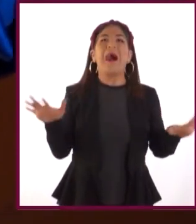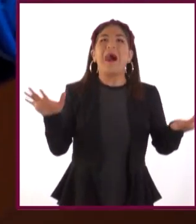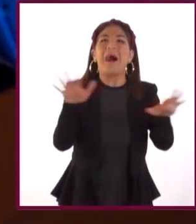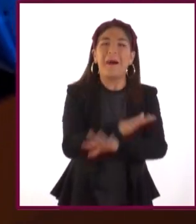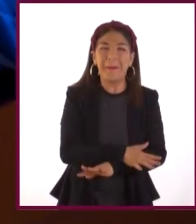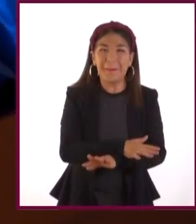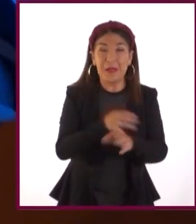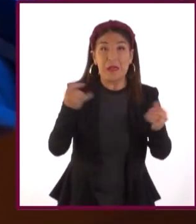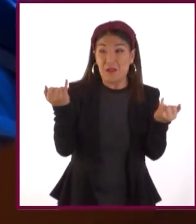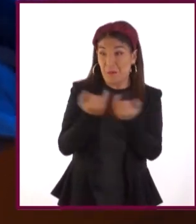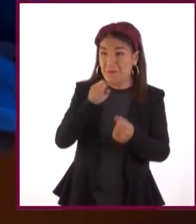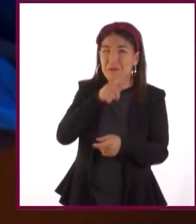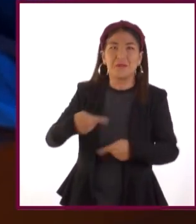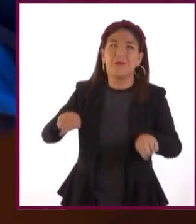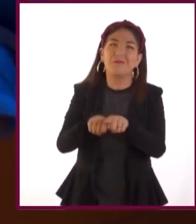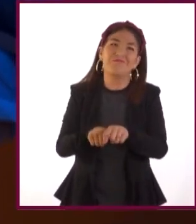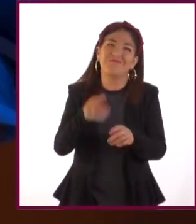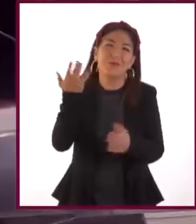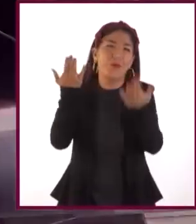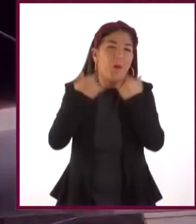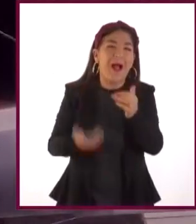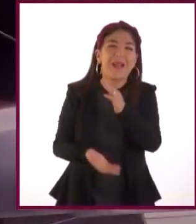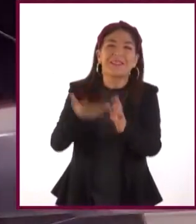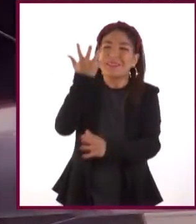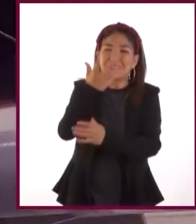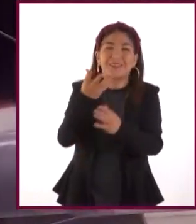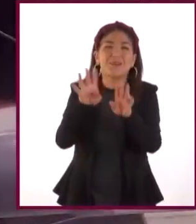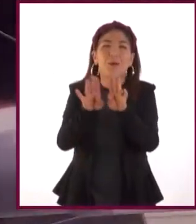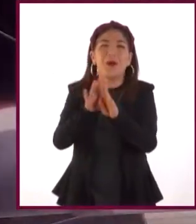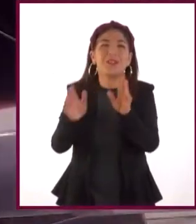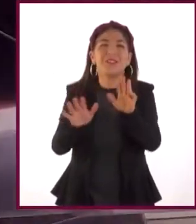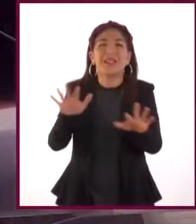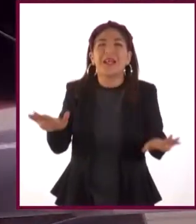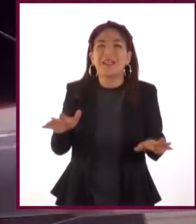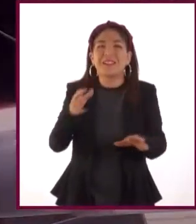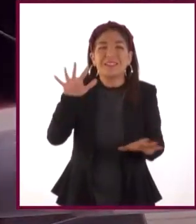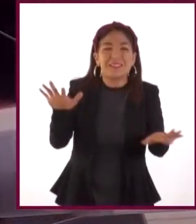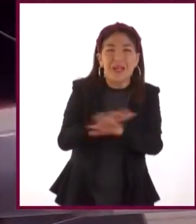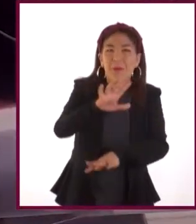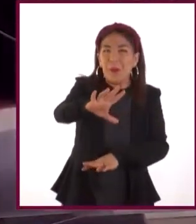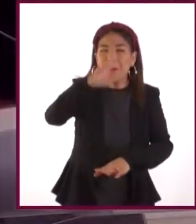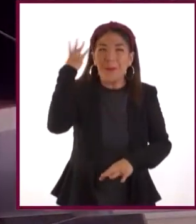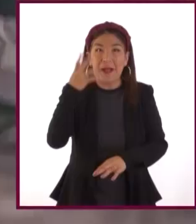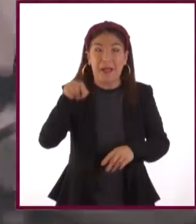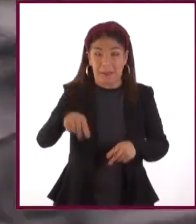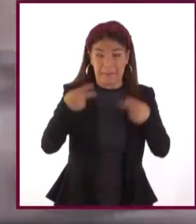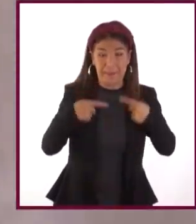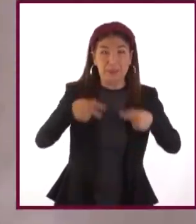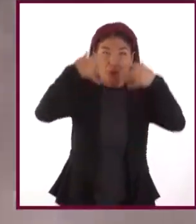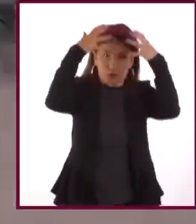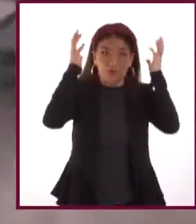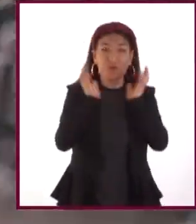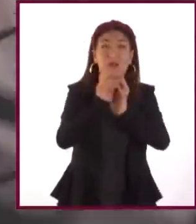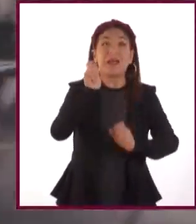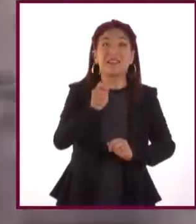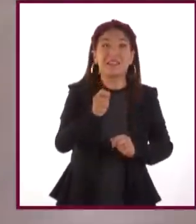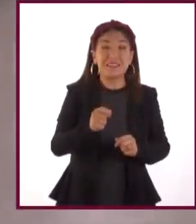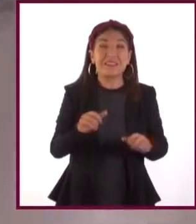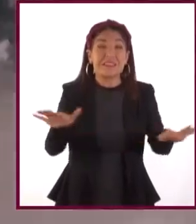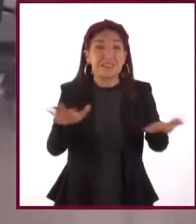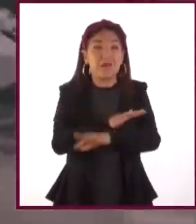tu velocidad muchísimo. Y entonces eso se viene relacionado con que tú como astronauta, tú como pasajero, vas a sentir